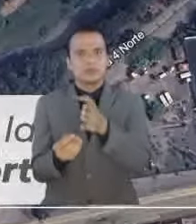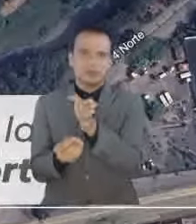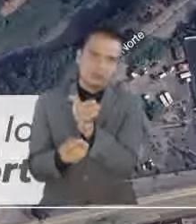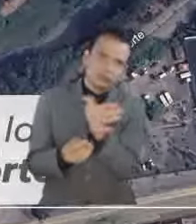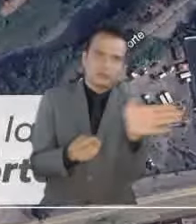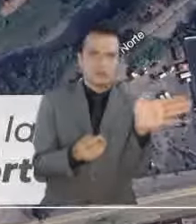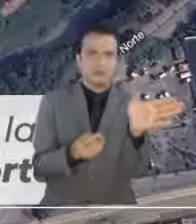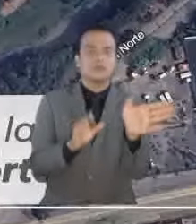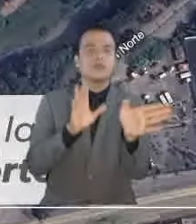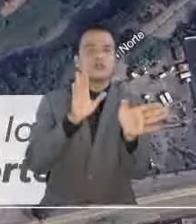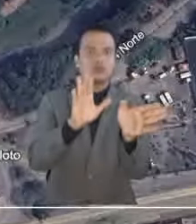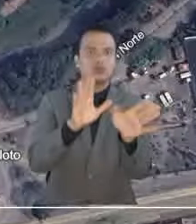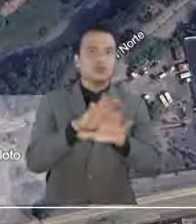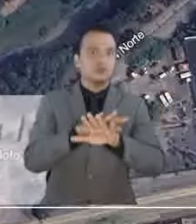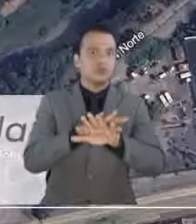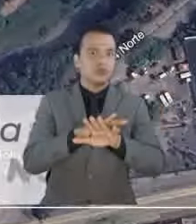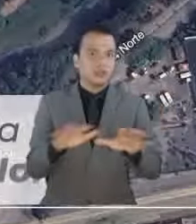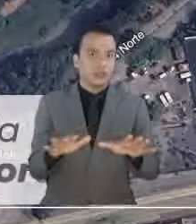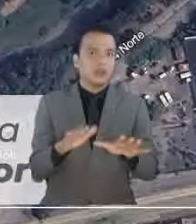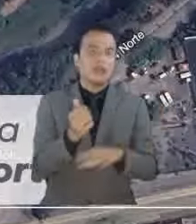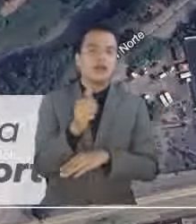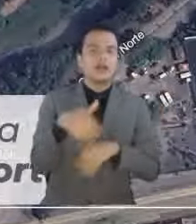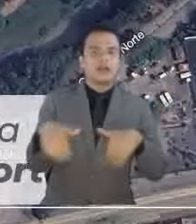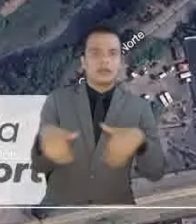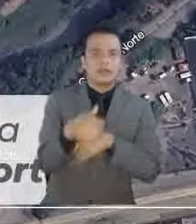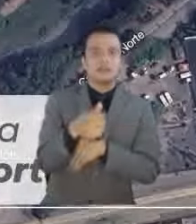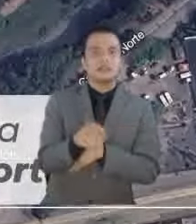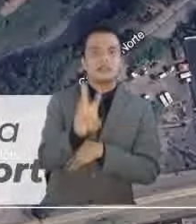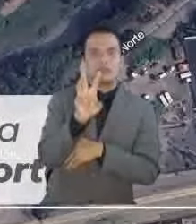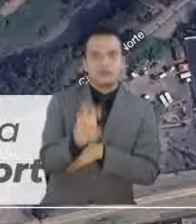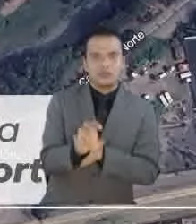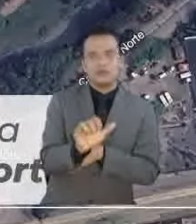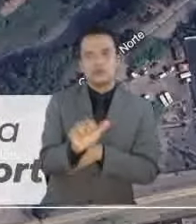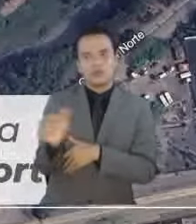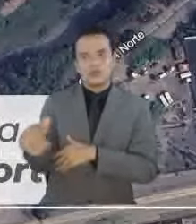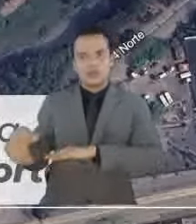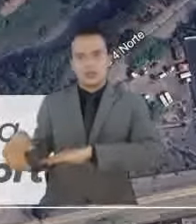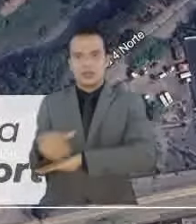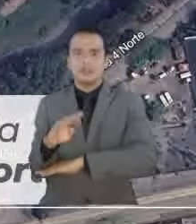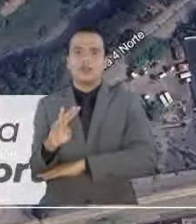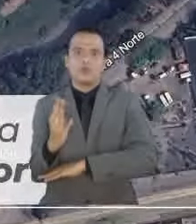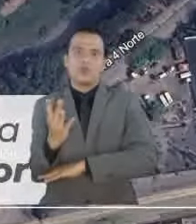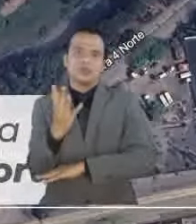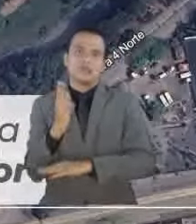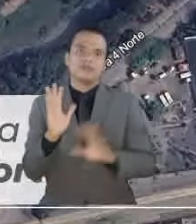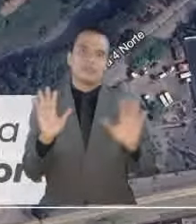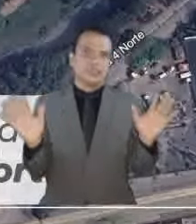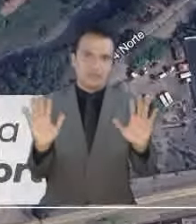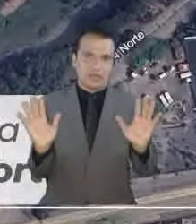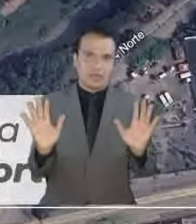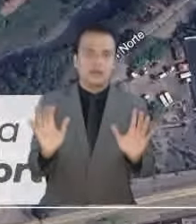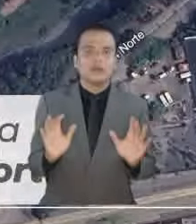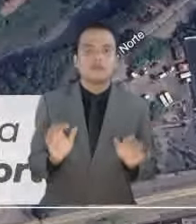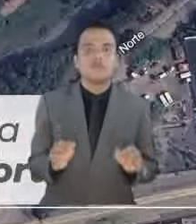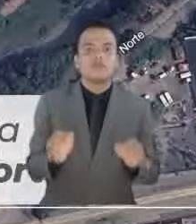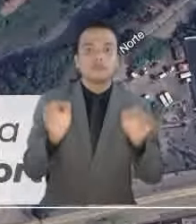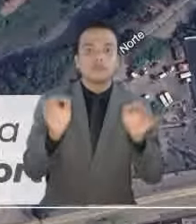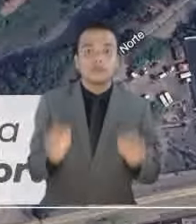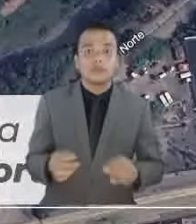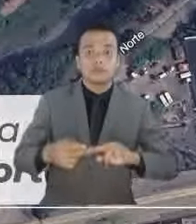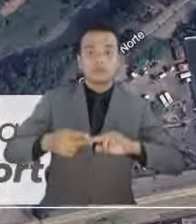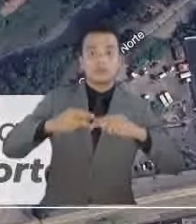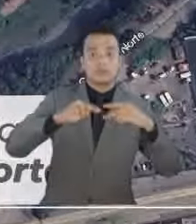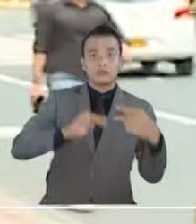tendrán que buscar la calle 18 y la avenida cuarta la vamos a habilitar en único sentido pero a la inversa es decir la gente podrá entrar por la avenida